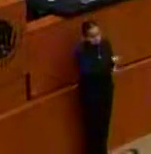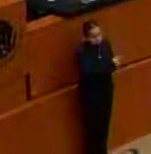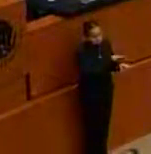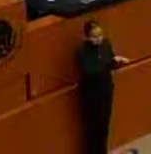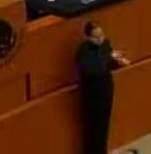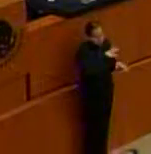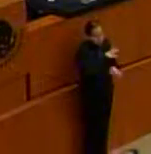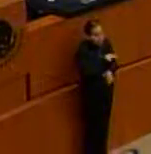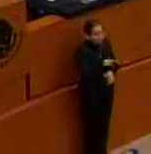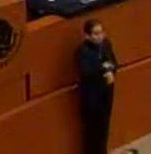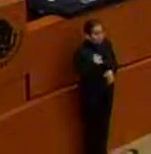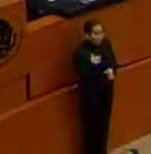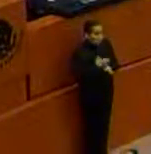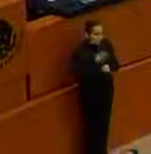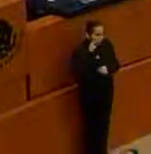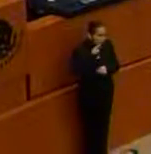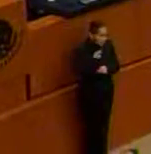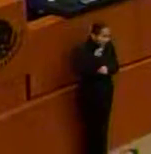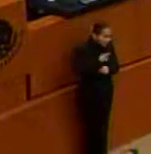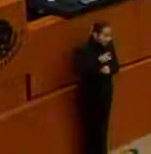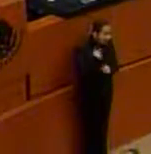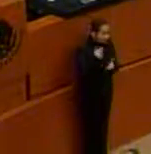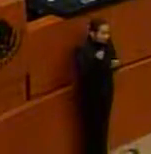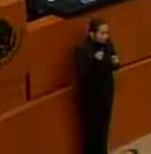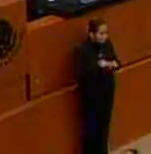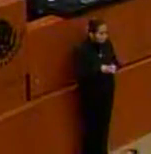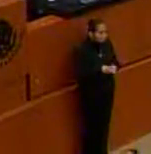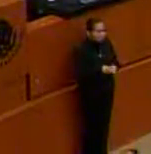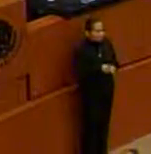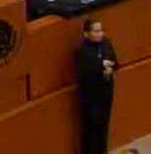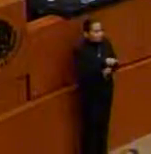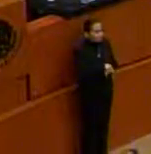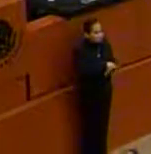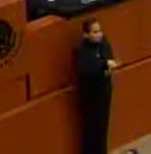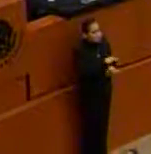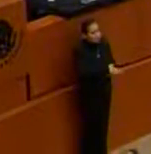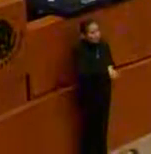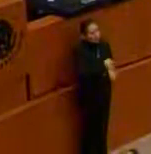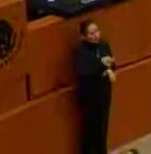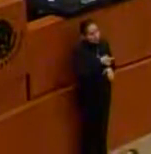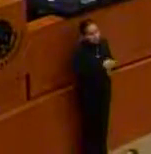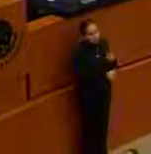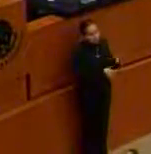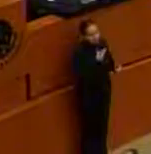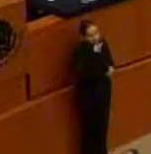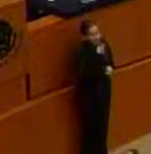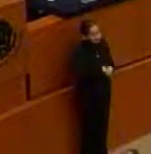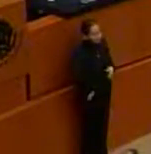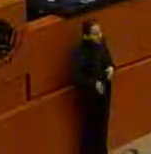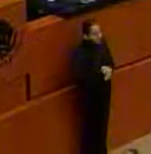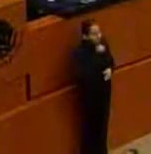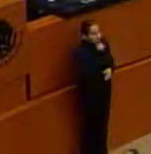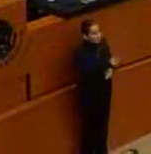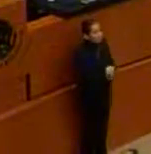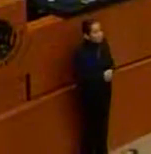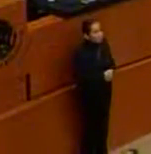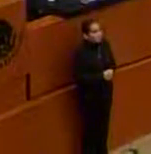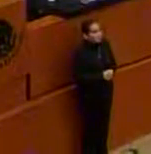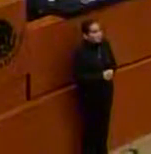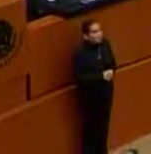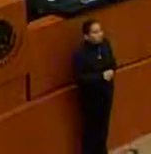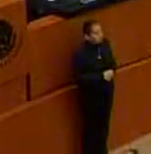remunerativos, pero en donde estamos observando al mismo tiempo pues que cada vez más, como ya se dijo aquí también,